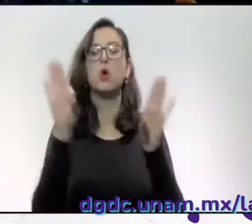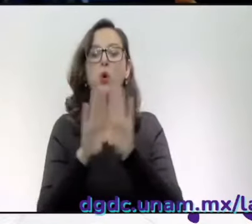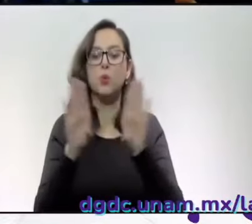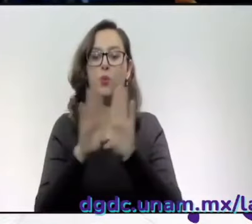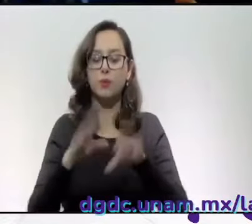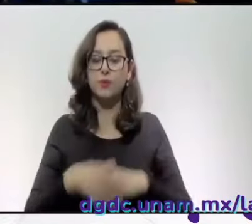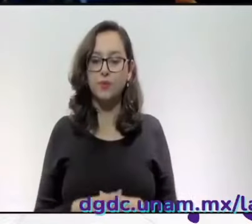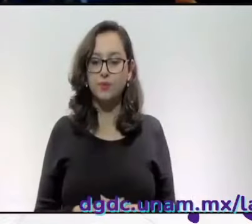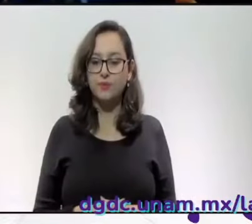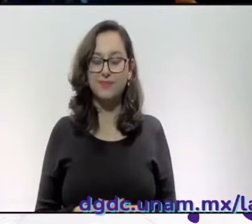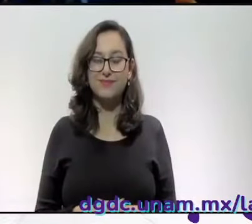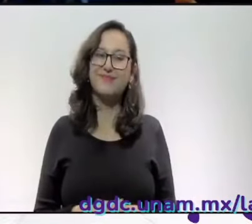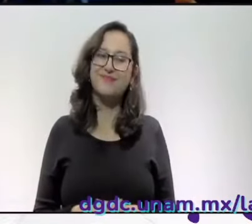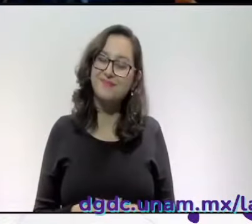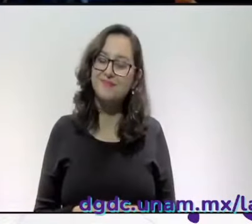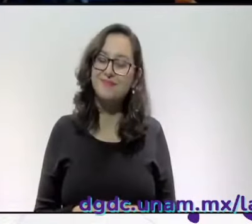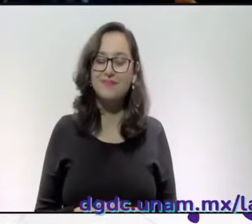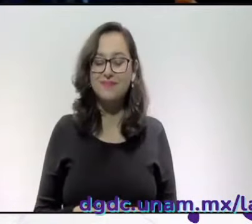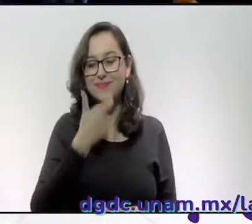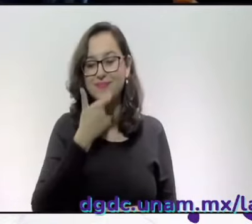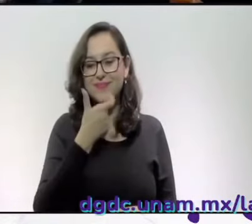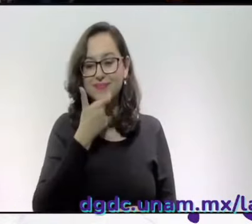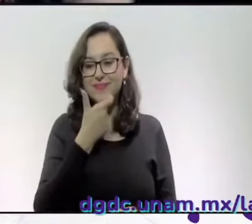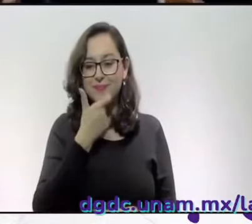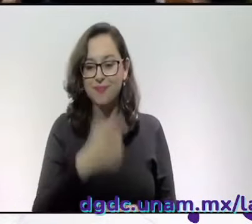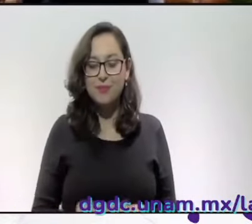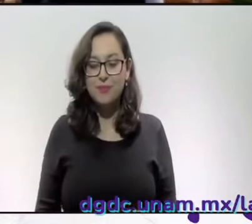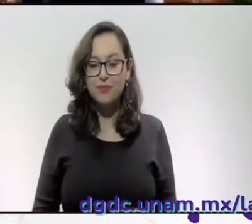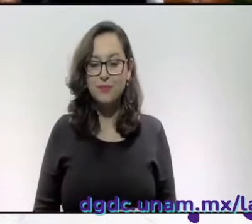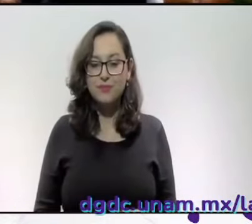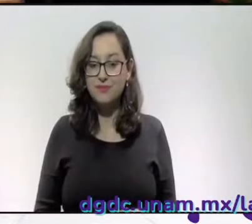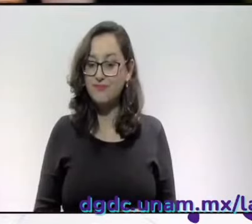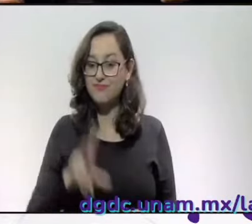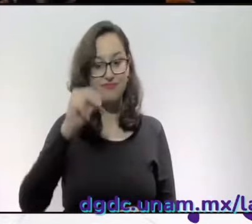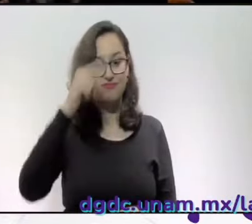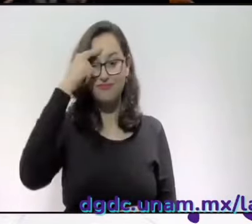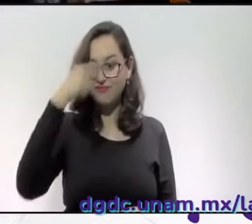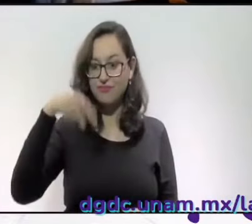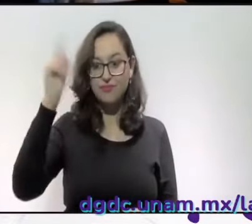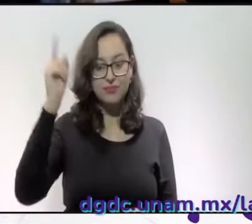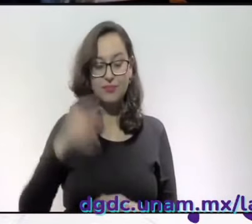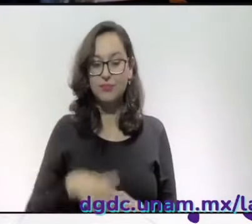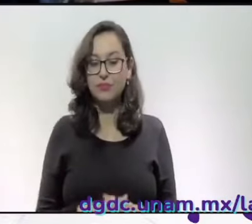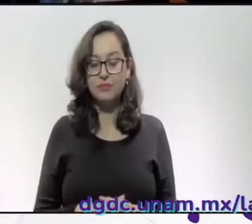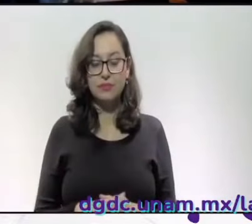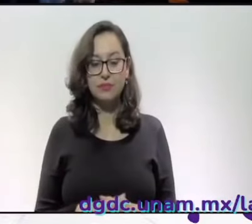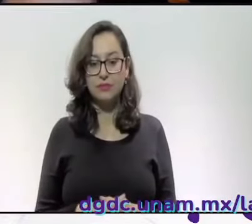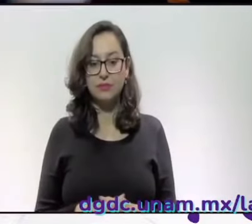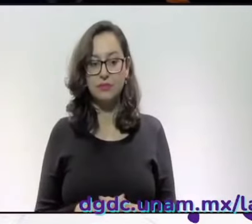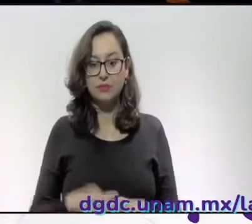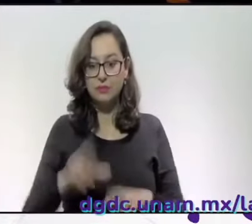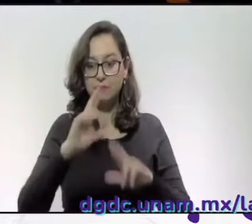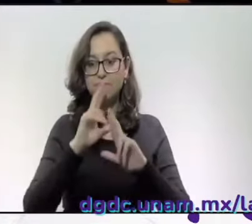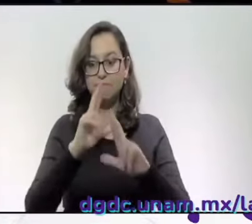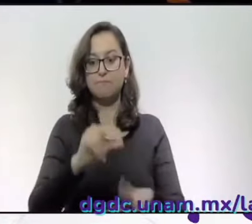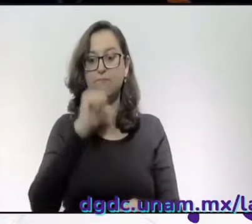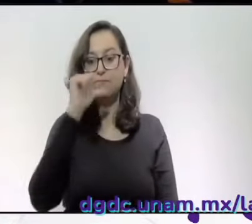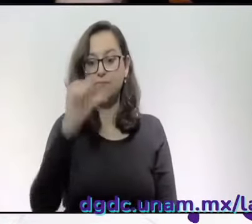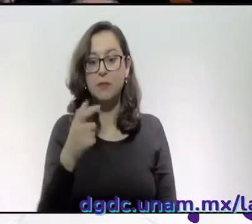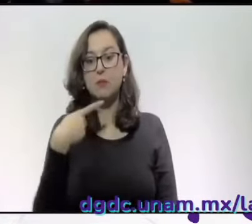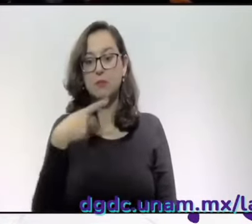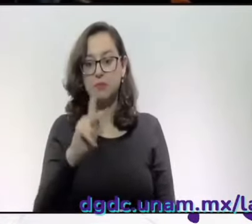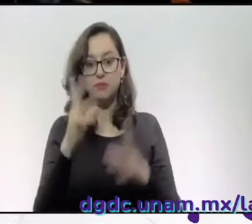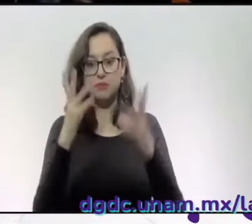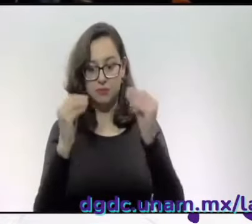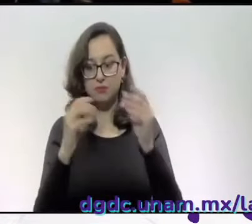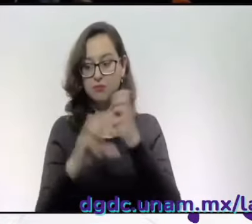Bueno, pues que no es fácil responder. Pero son muchas cosas, pero yo lo